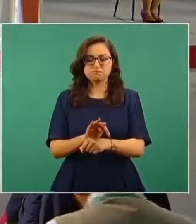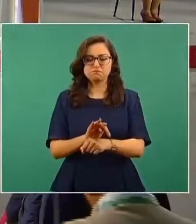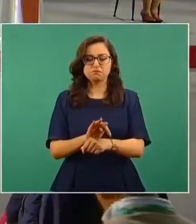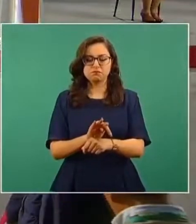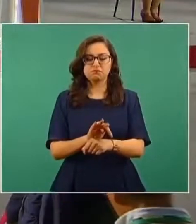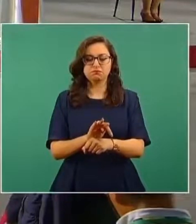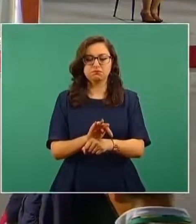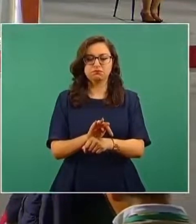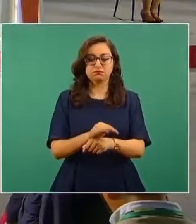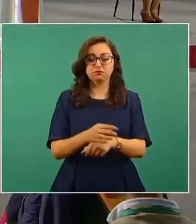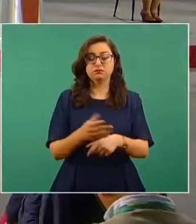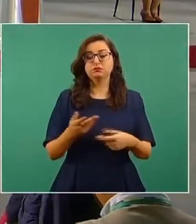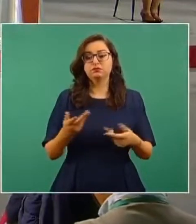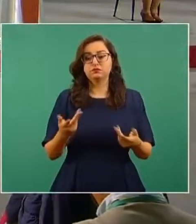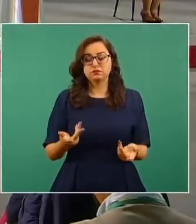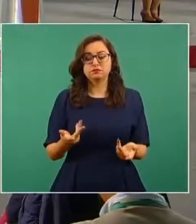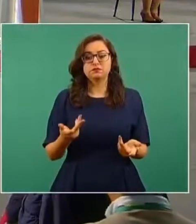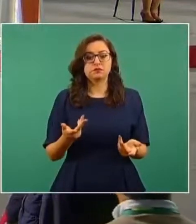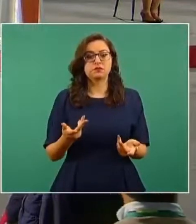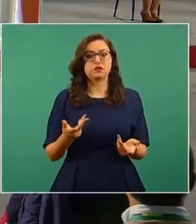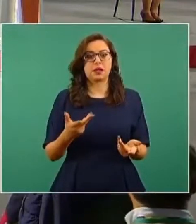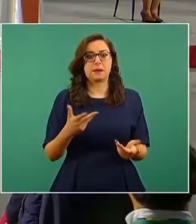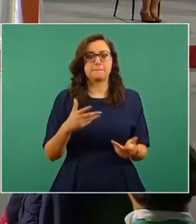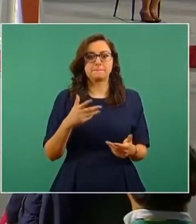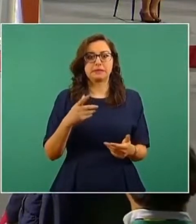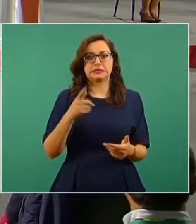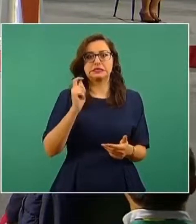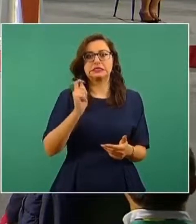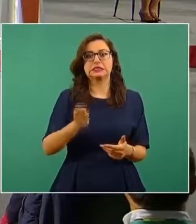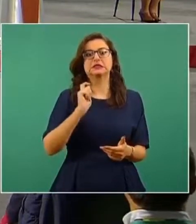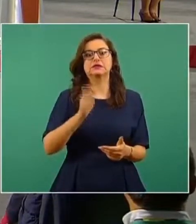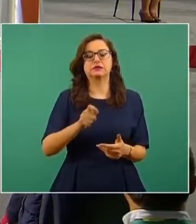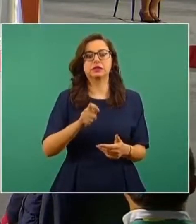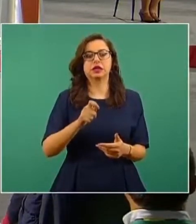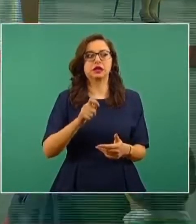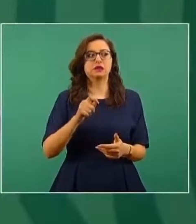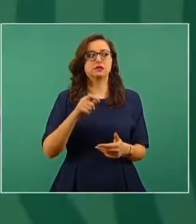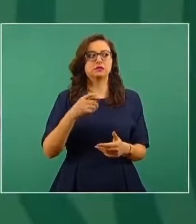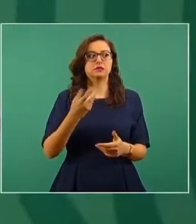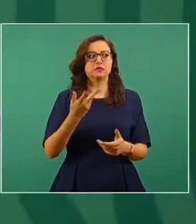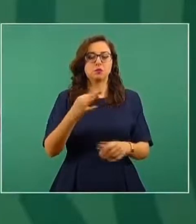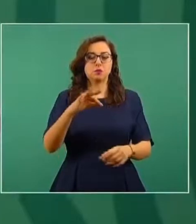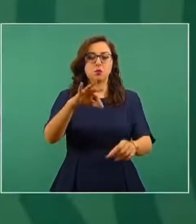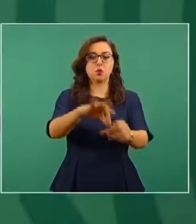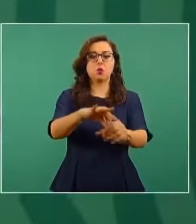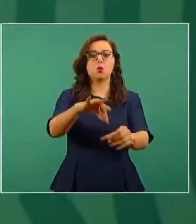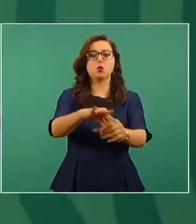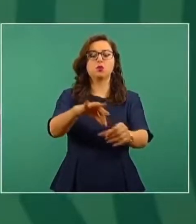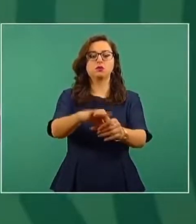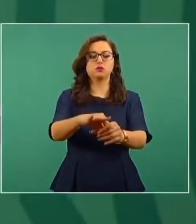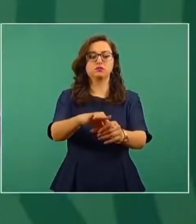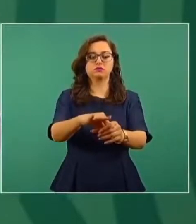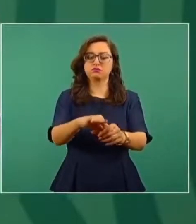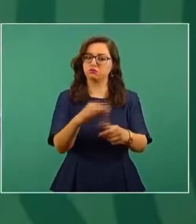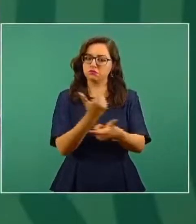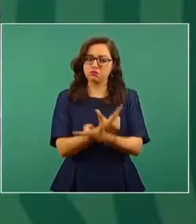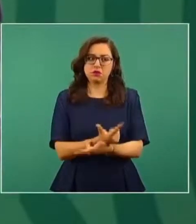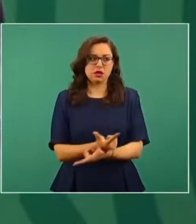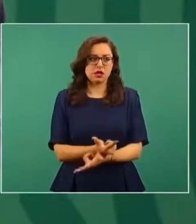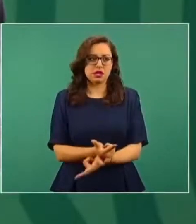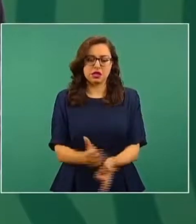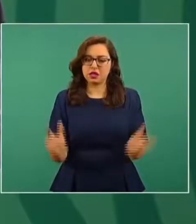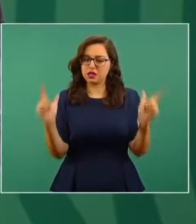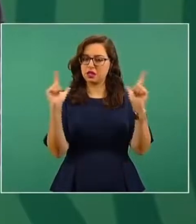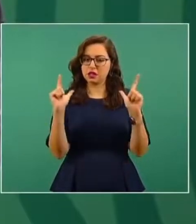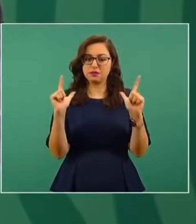se garantice la libertad de todos y que sean los ciudadanos los que